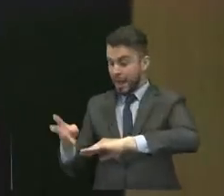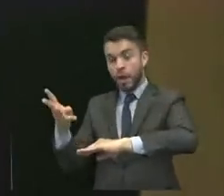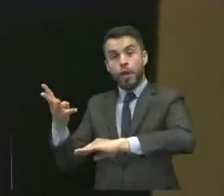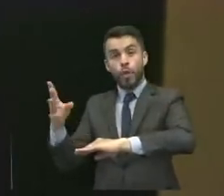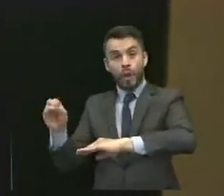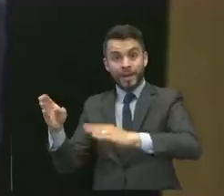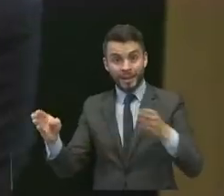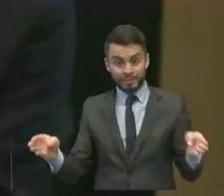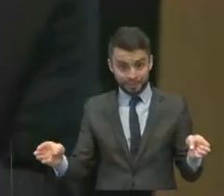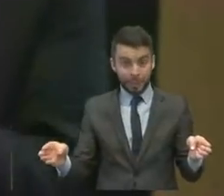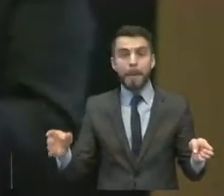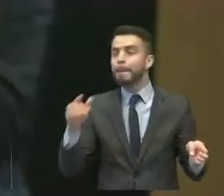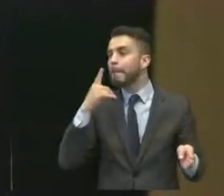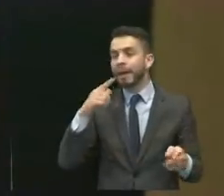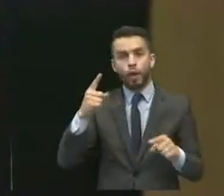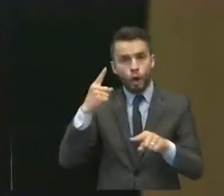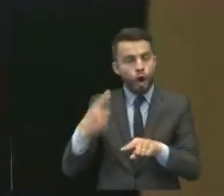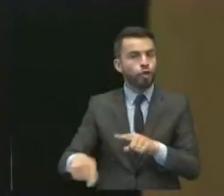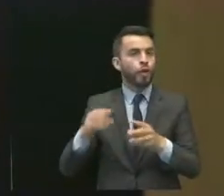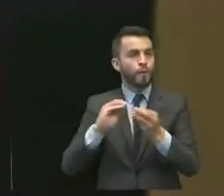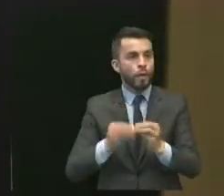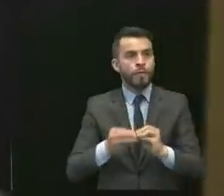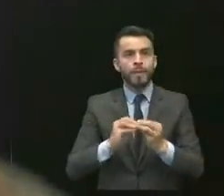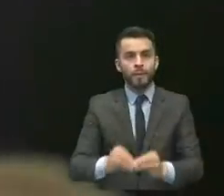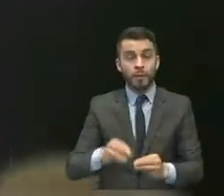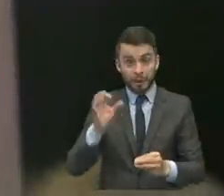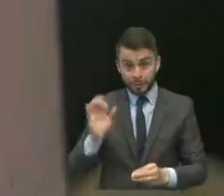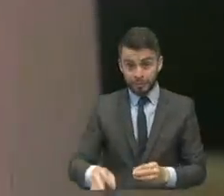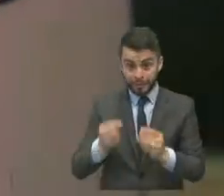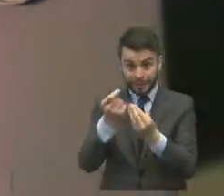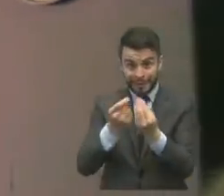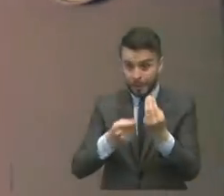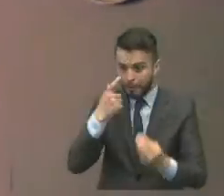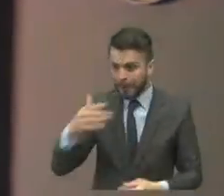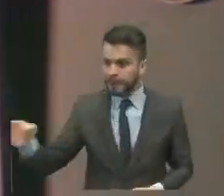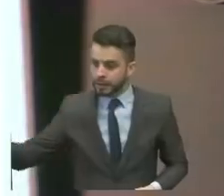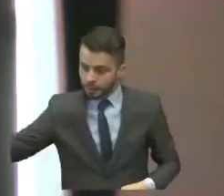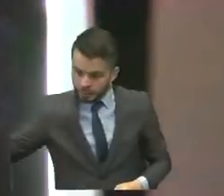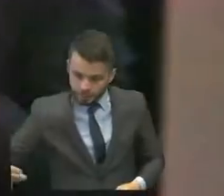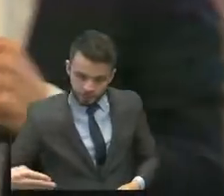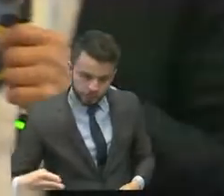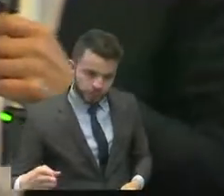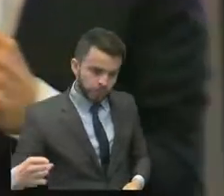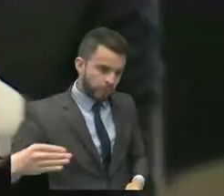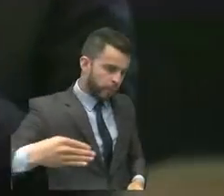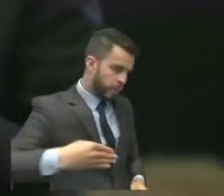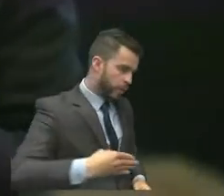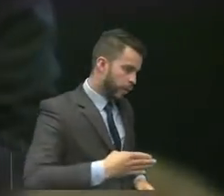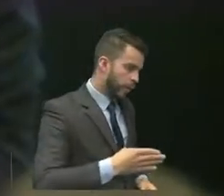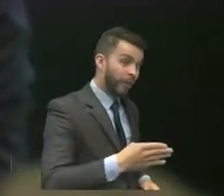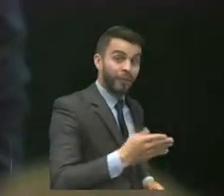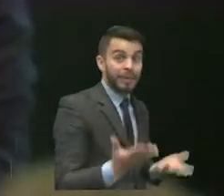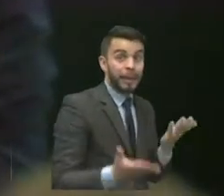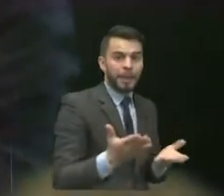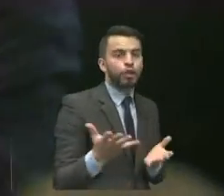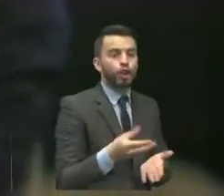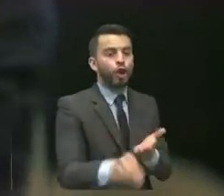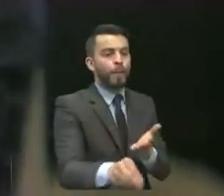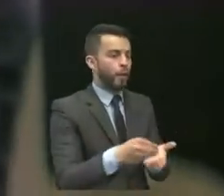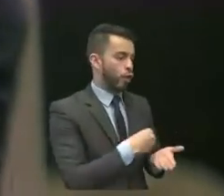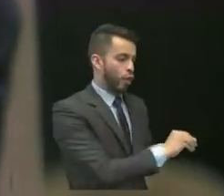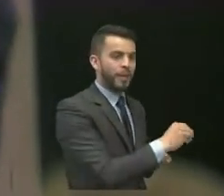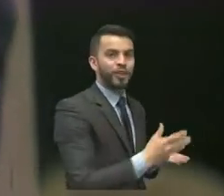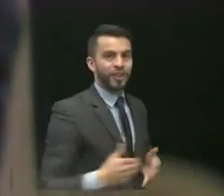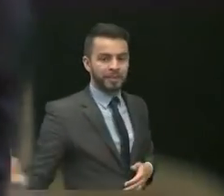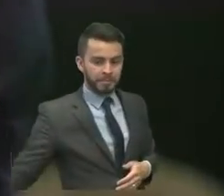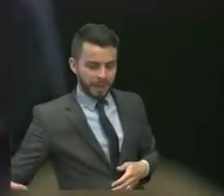diseño es como una culebrita. Va siendo así y así, dependiendo de a qué lado compramos los predios, ¿no? Fíjense ustedes